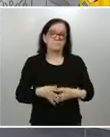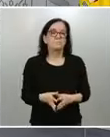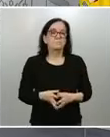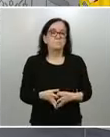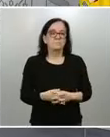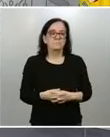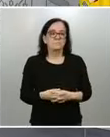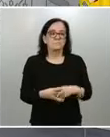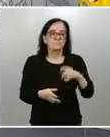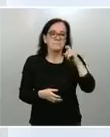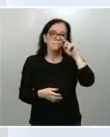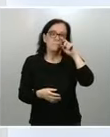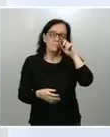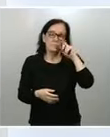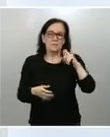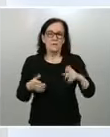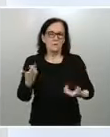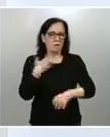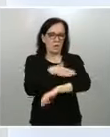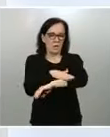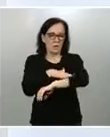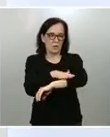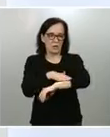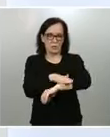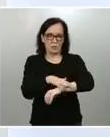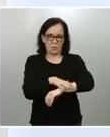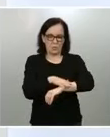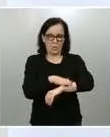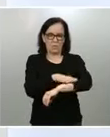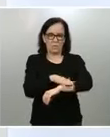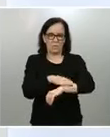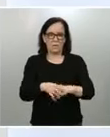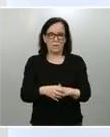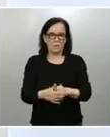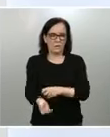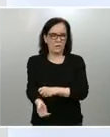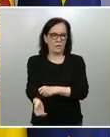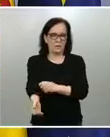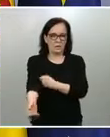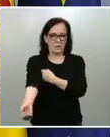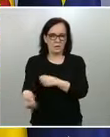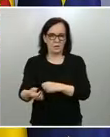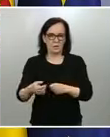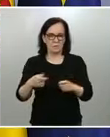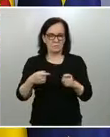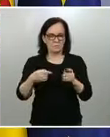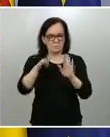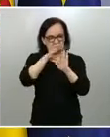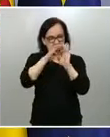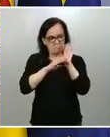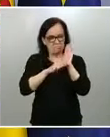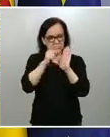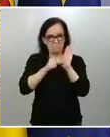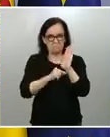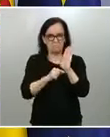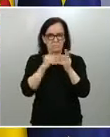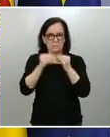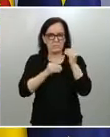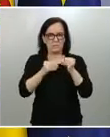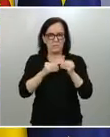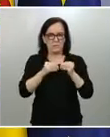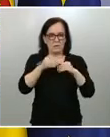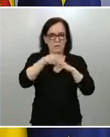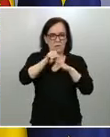bueno el gobierno dispuso de un en un paquete de medidas para conseguir la liquidez y el sostenimiento